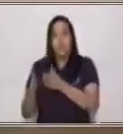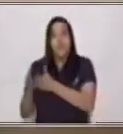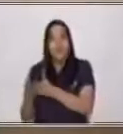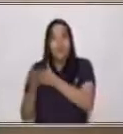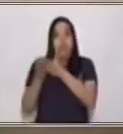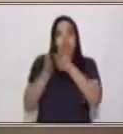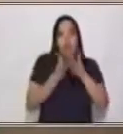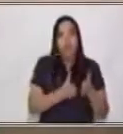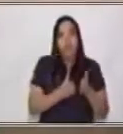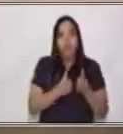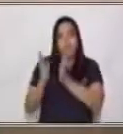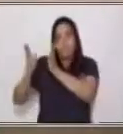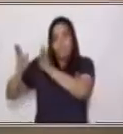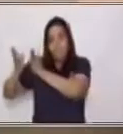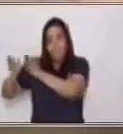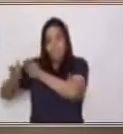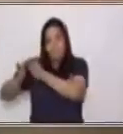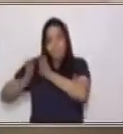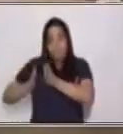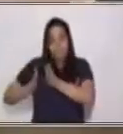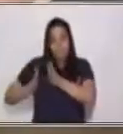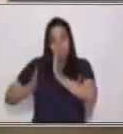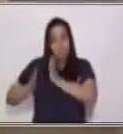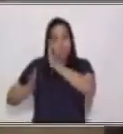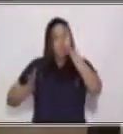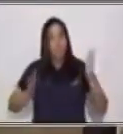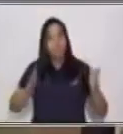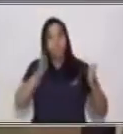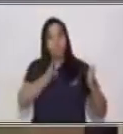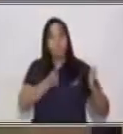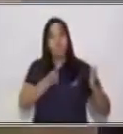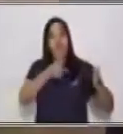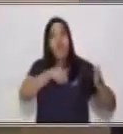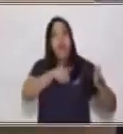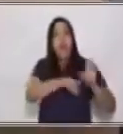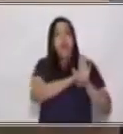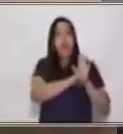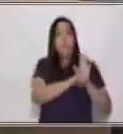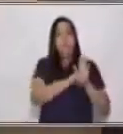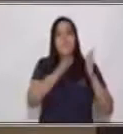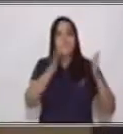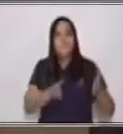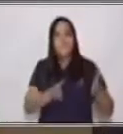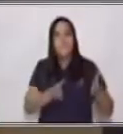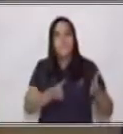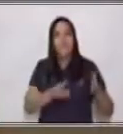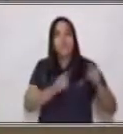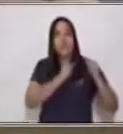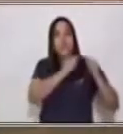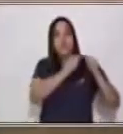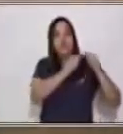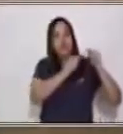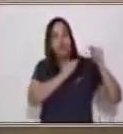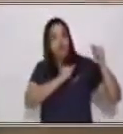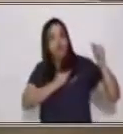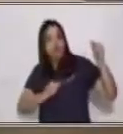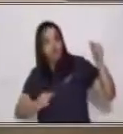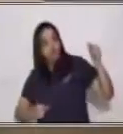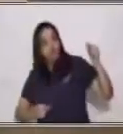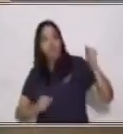2 y aquí el valor 1. Y entonces esta primer columna corresponde a los